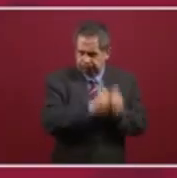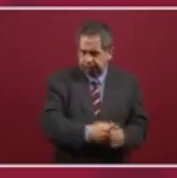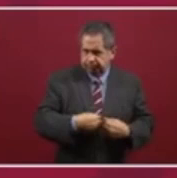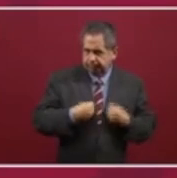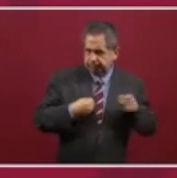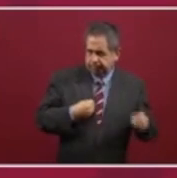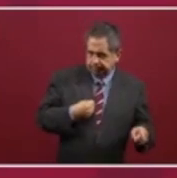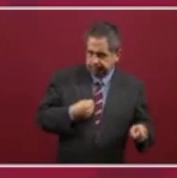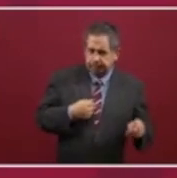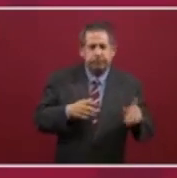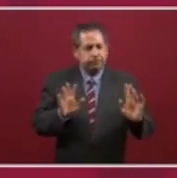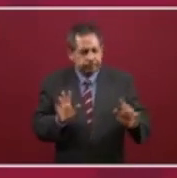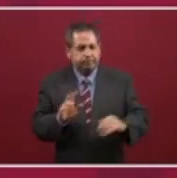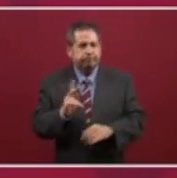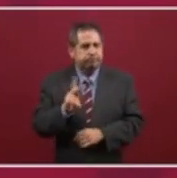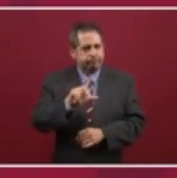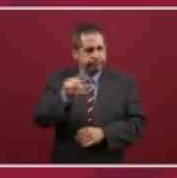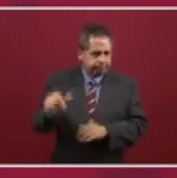mejor